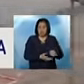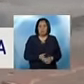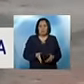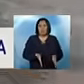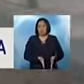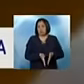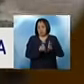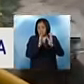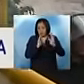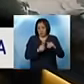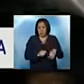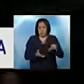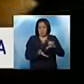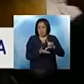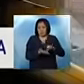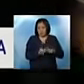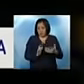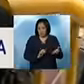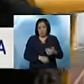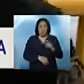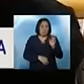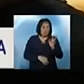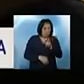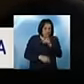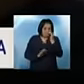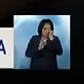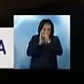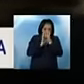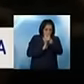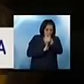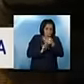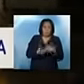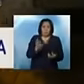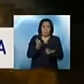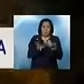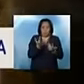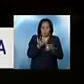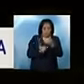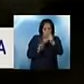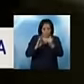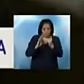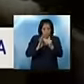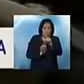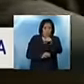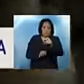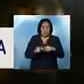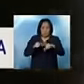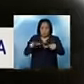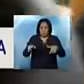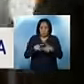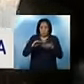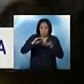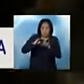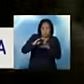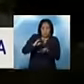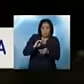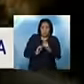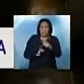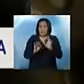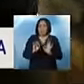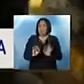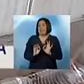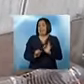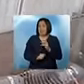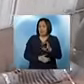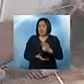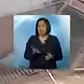de Lima de la vía. Ahí vamos a tener las imágenes del fuego. En esos momentos viene ardiendo este almacén. Aquí el peligro es debido